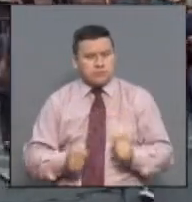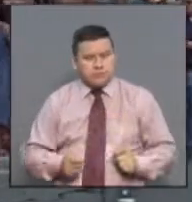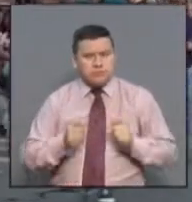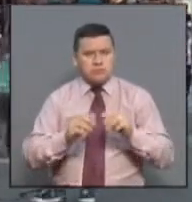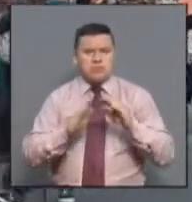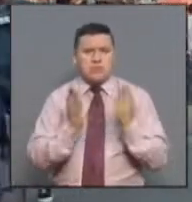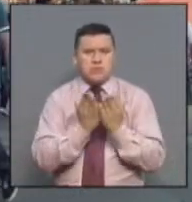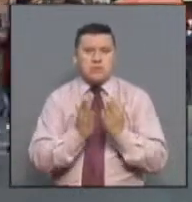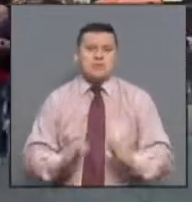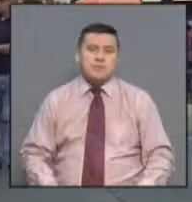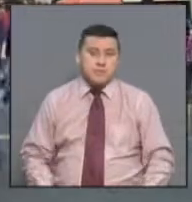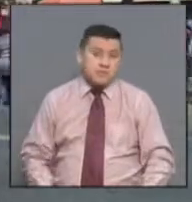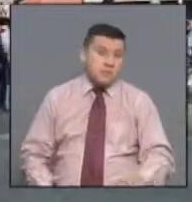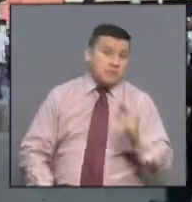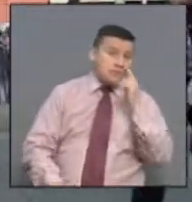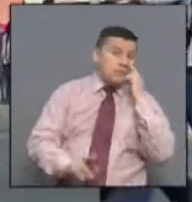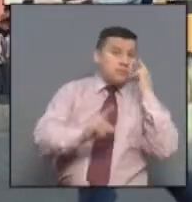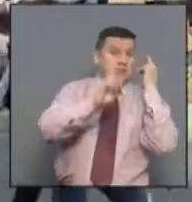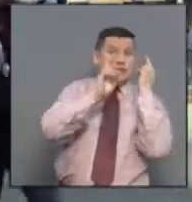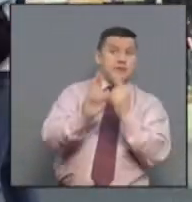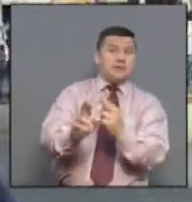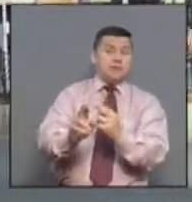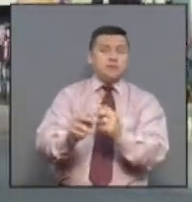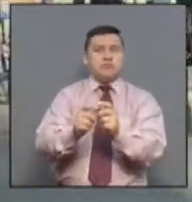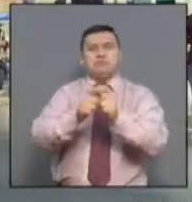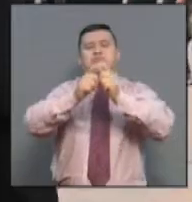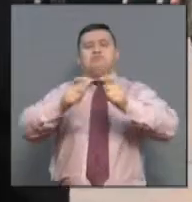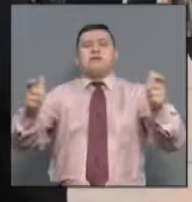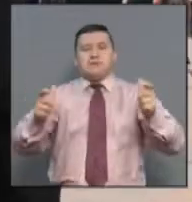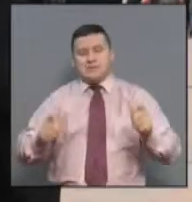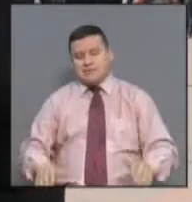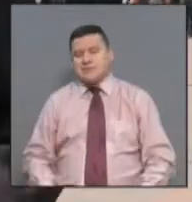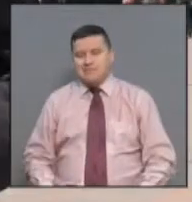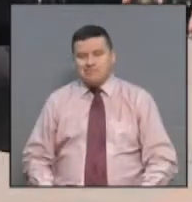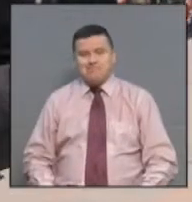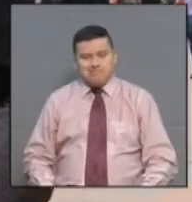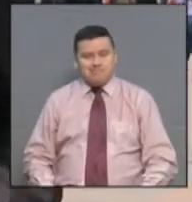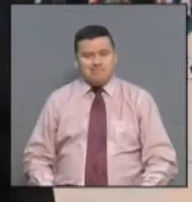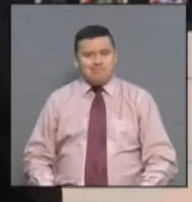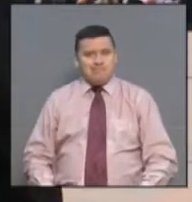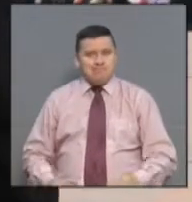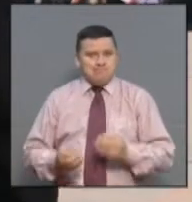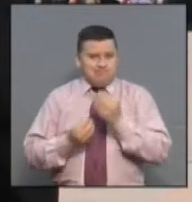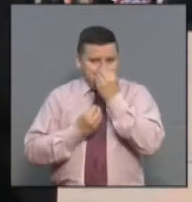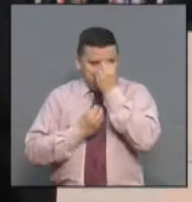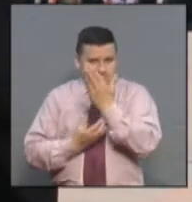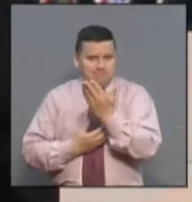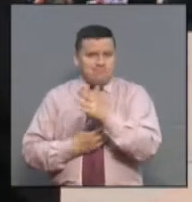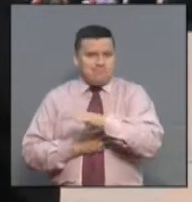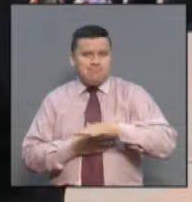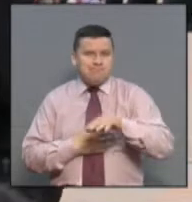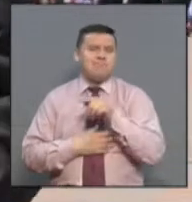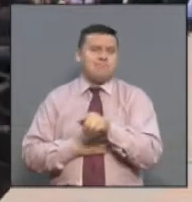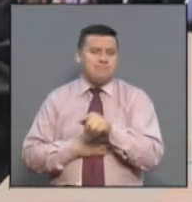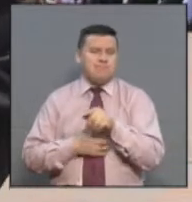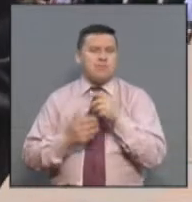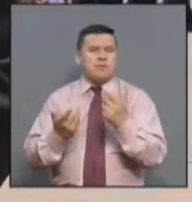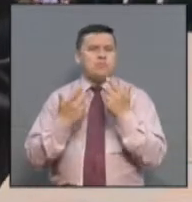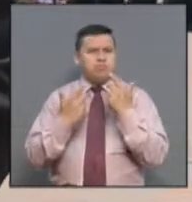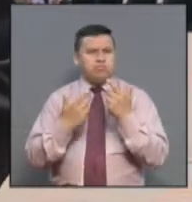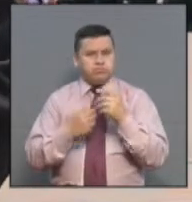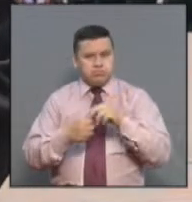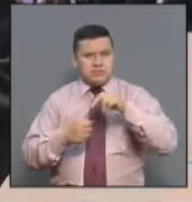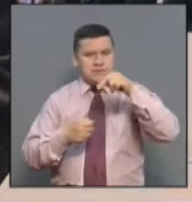la educación. Y hay que hacerle un reconocimiento grandísimo por la dedicación que ha tenido en la formación